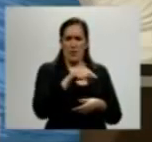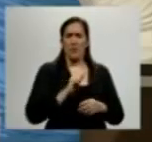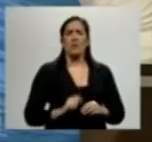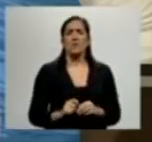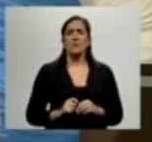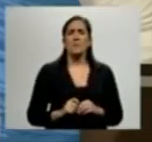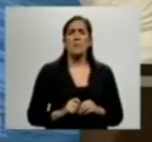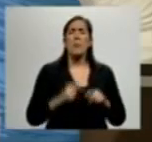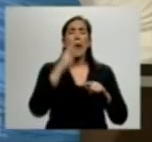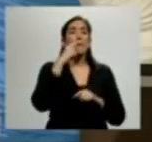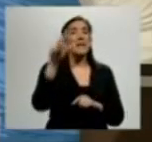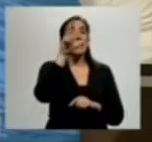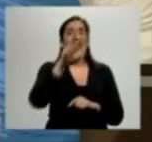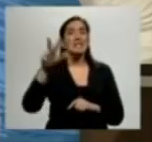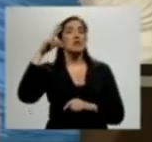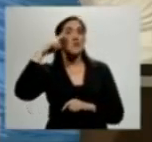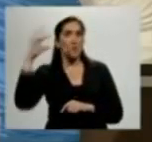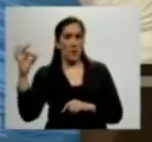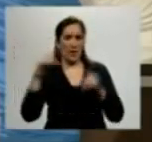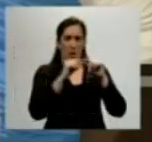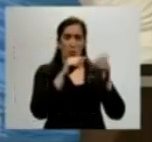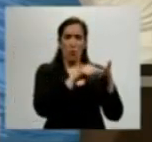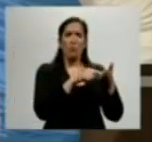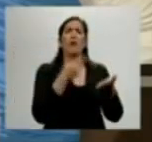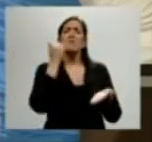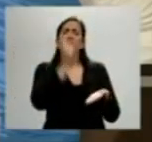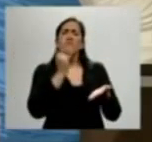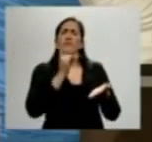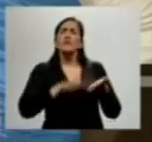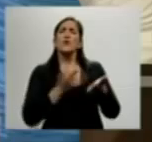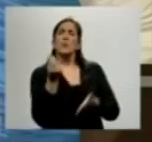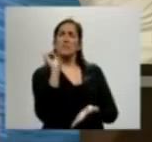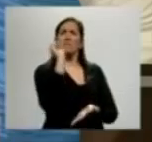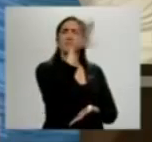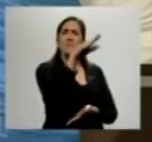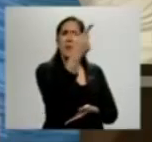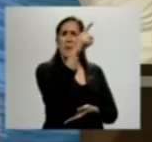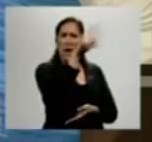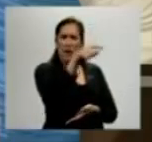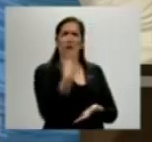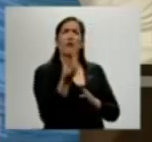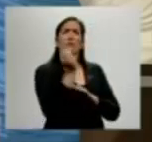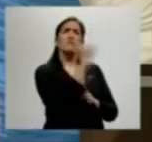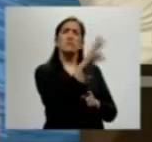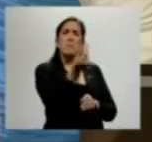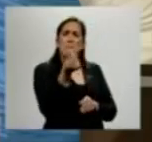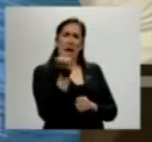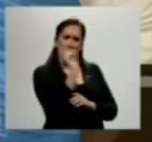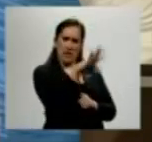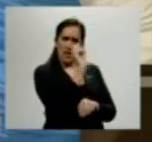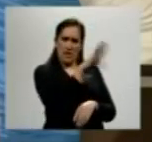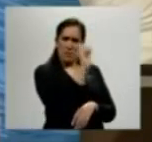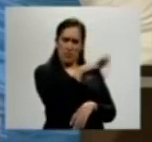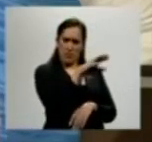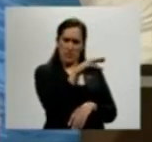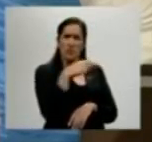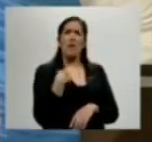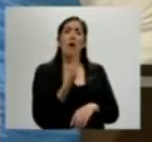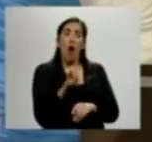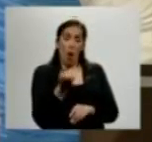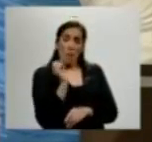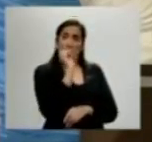contratos bancarios, 1390, depósito bancario, depósito en dinero. Hay depósito de dinero